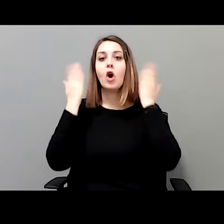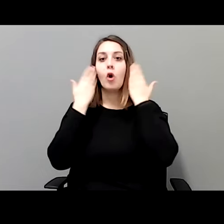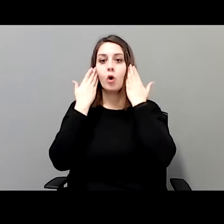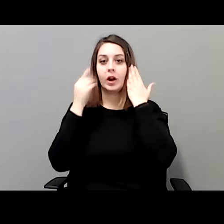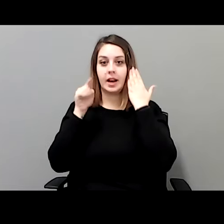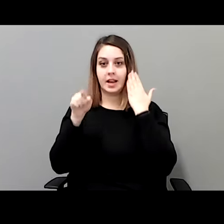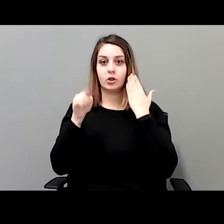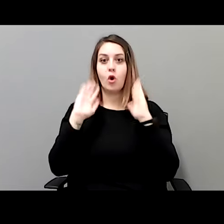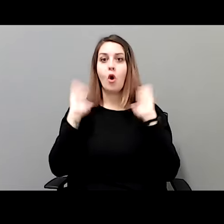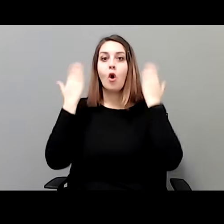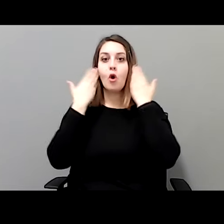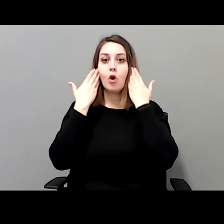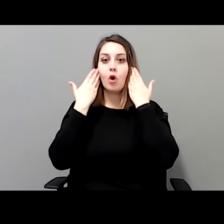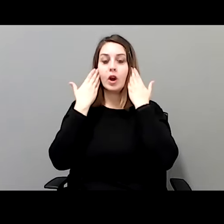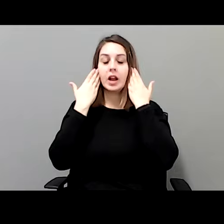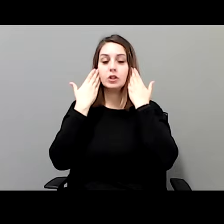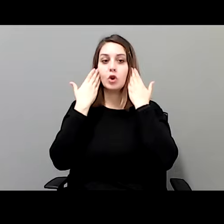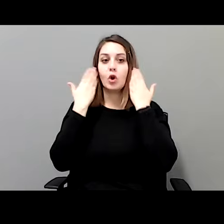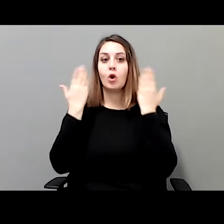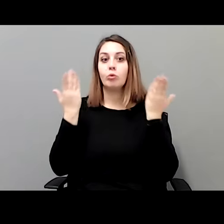Va a ser un Congreso pues,